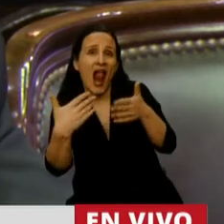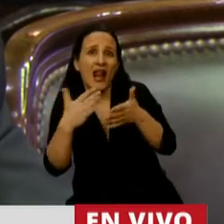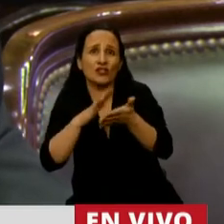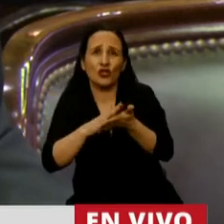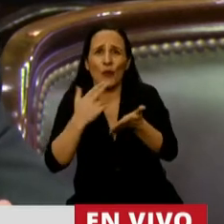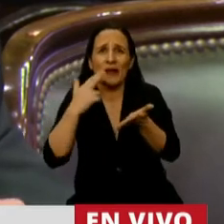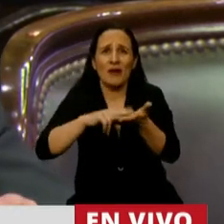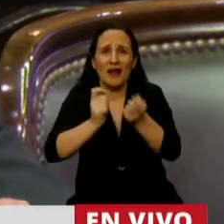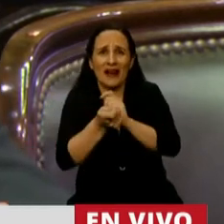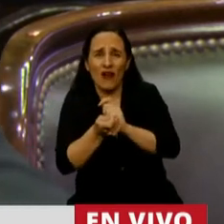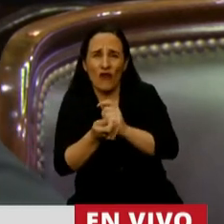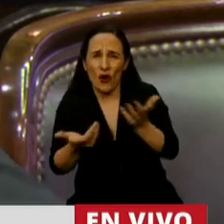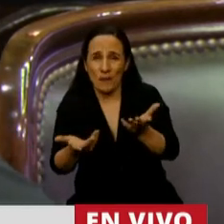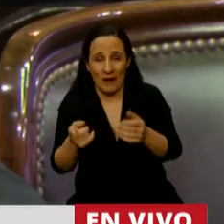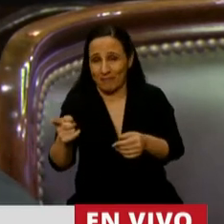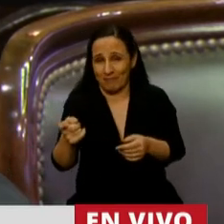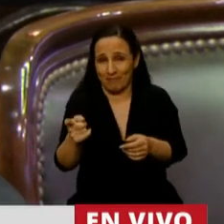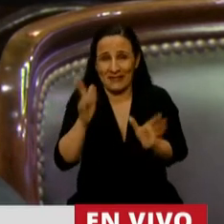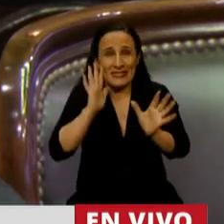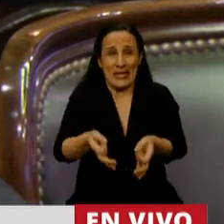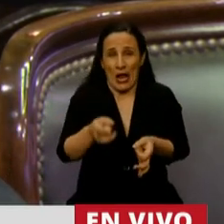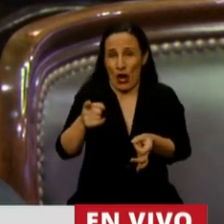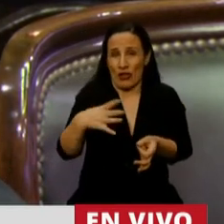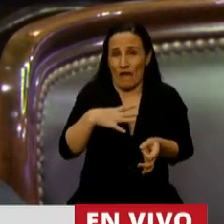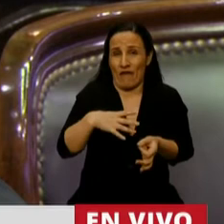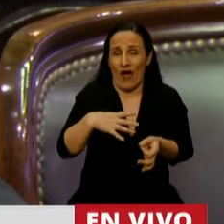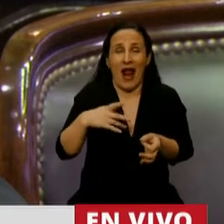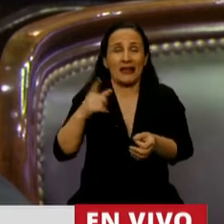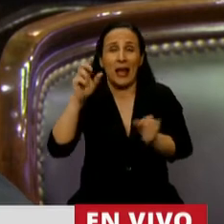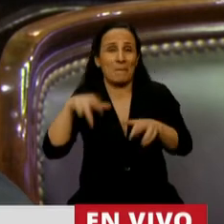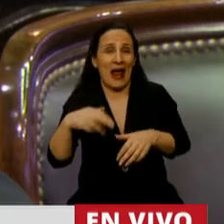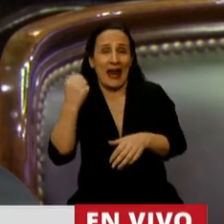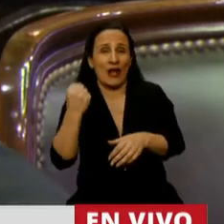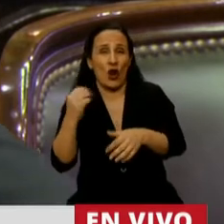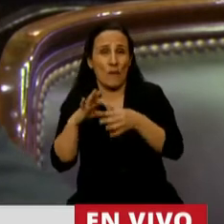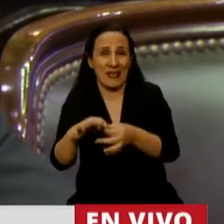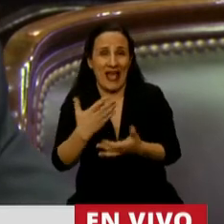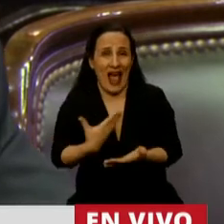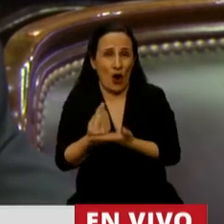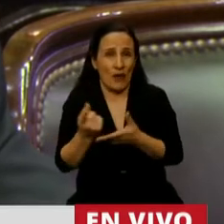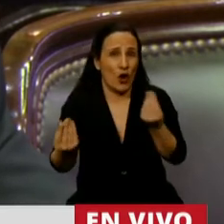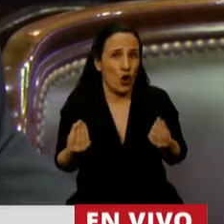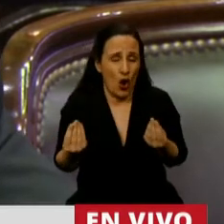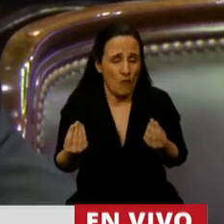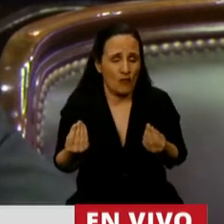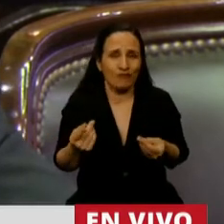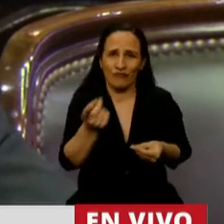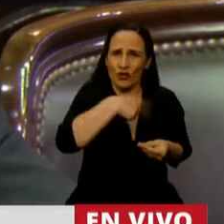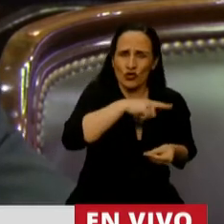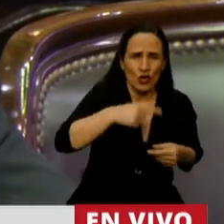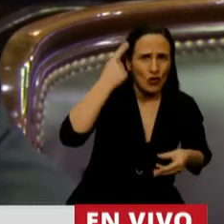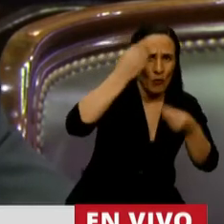reforma tributaria, está claro que todavía no ha definido el programa económico del gobierno. Por eso es, señor presidente, que estamos